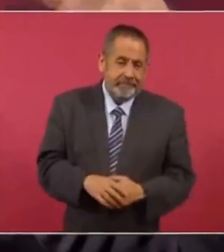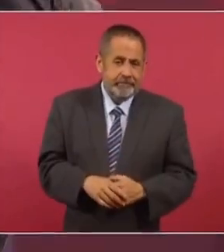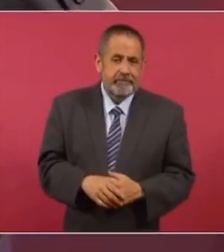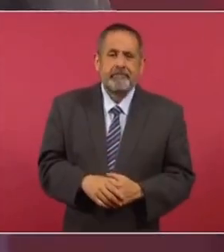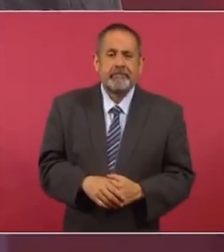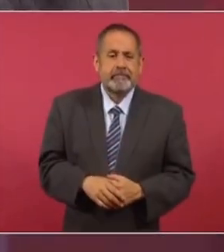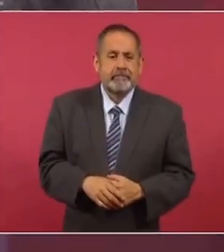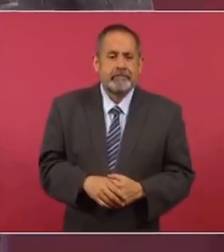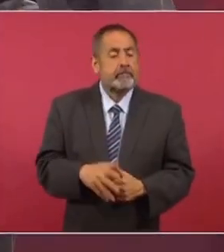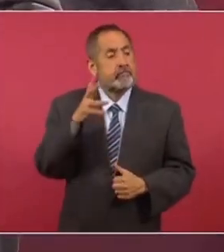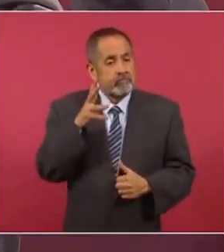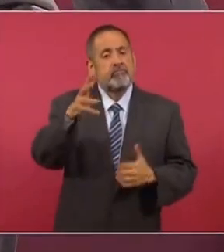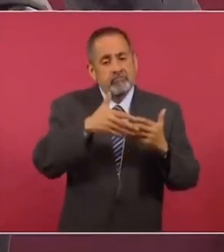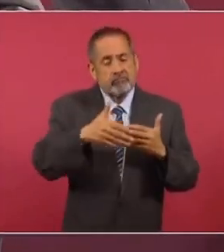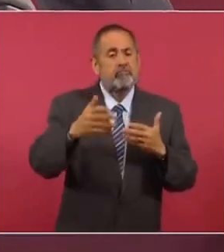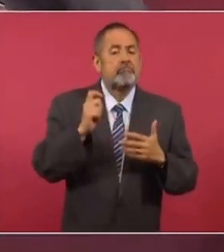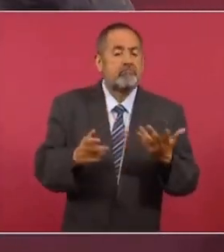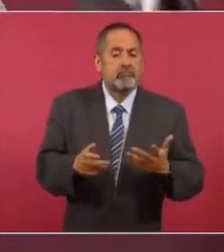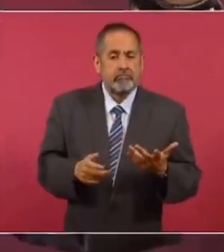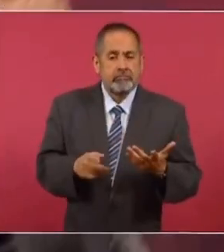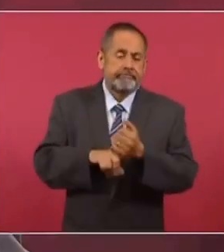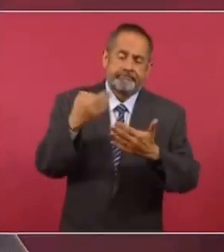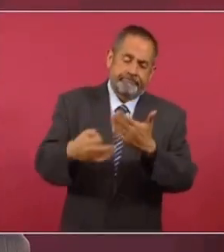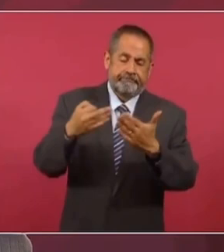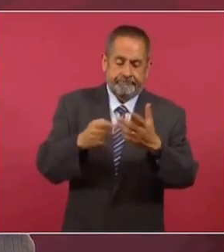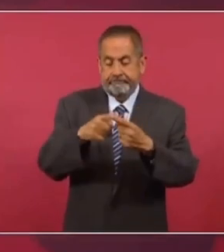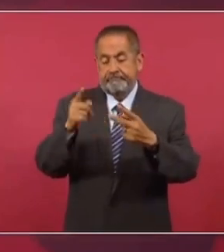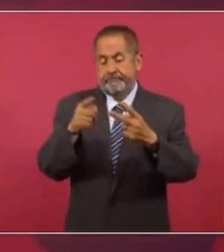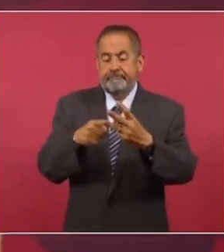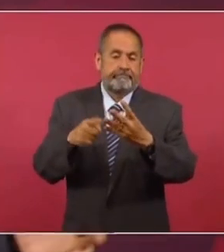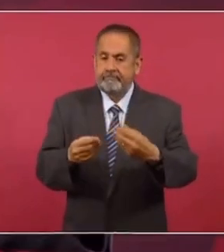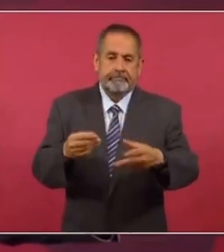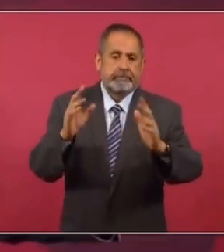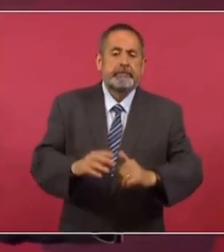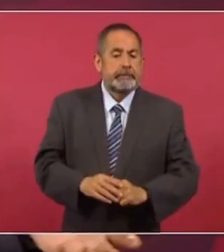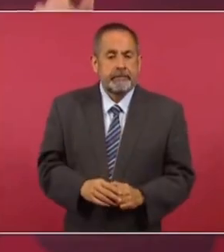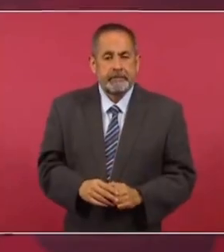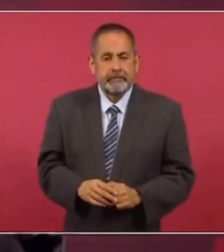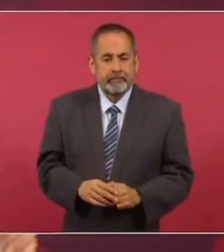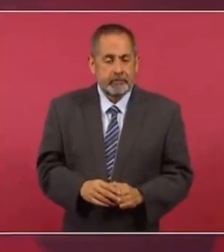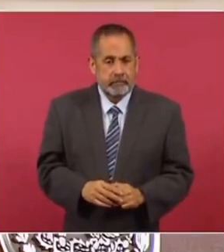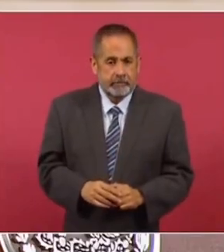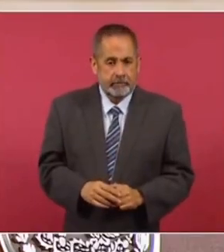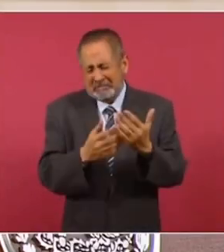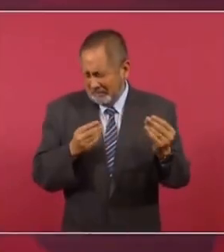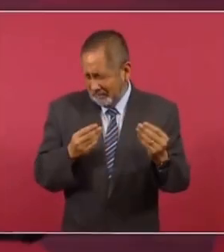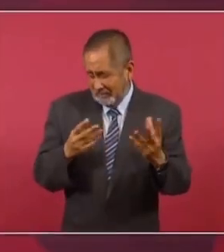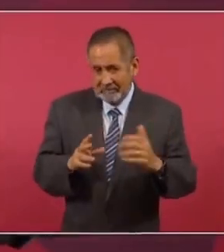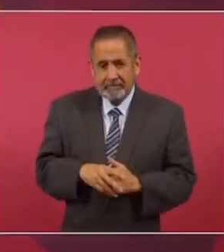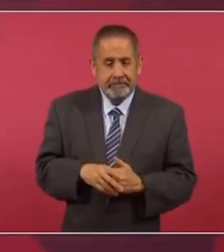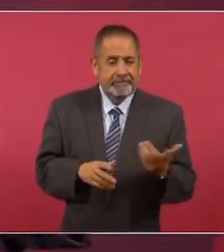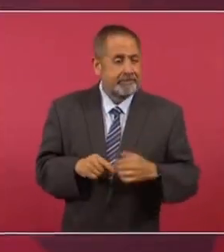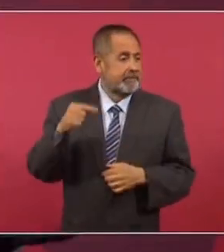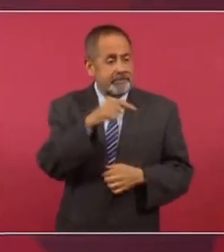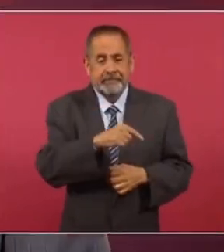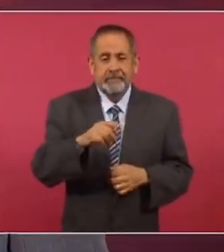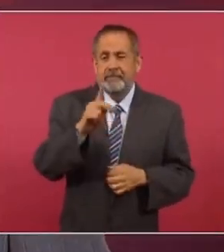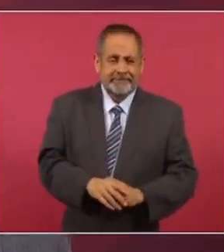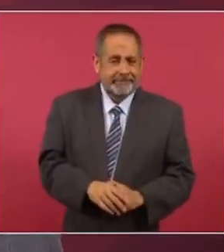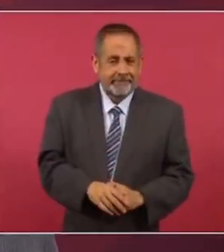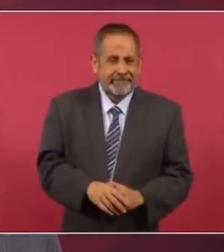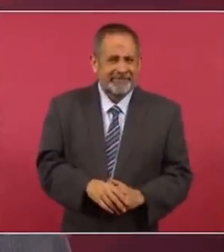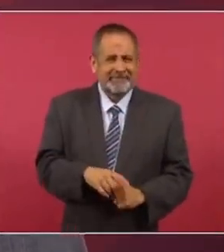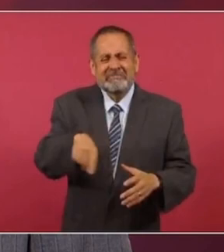Hay hacia adelante cuestiones pendientes. Era mucho el rezago. Encontramos un